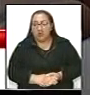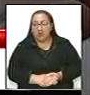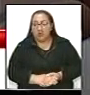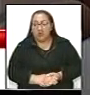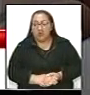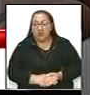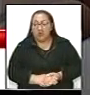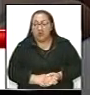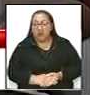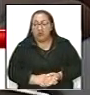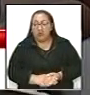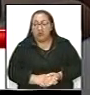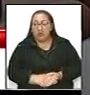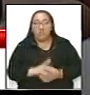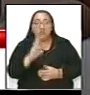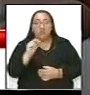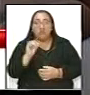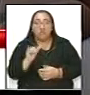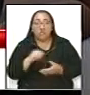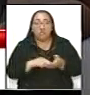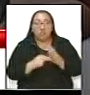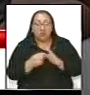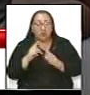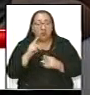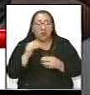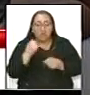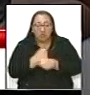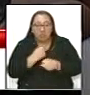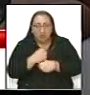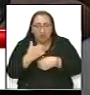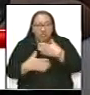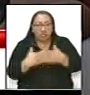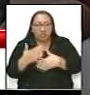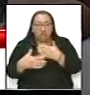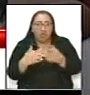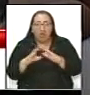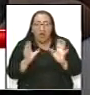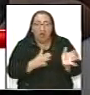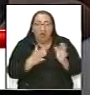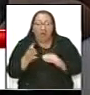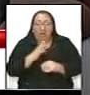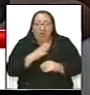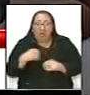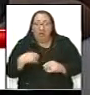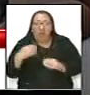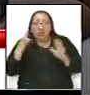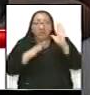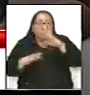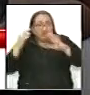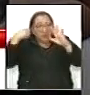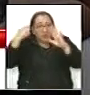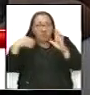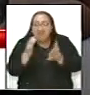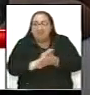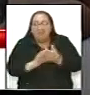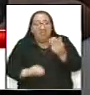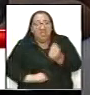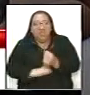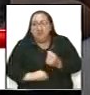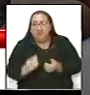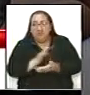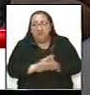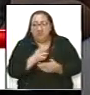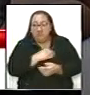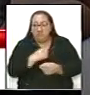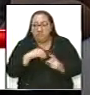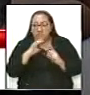Tiempo adicional. No existe una producción de parte del Estado, no existe el apoyo de parte del Estado a través del